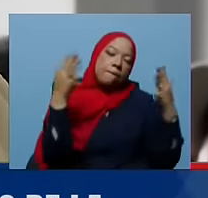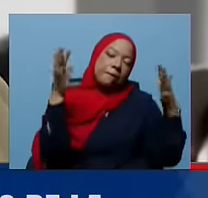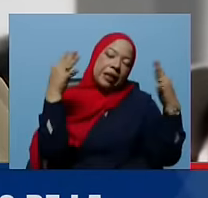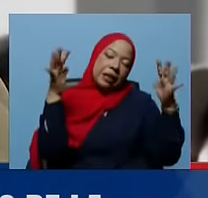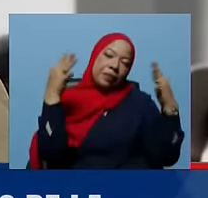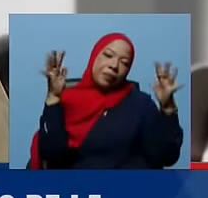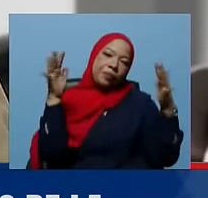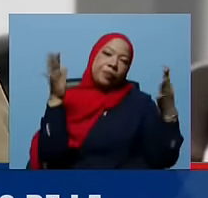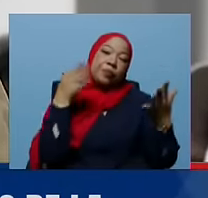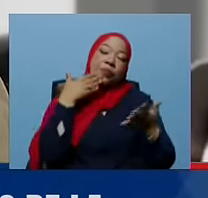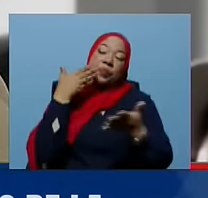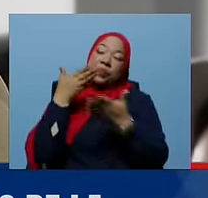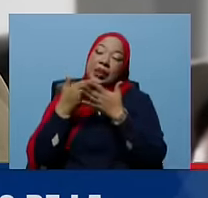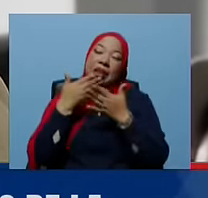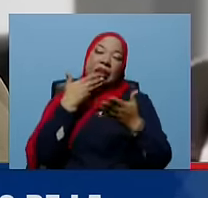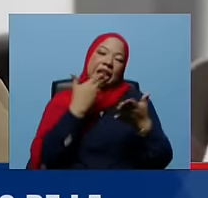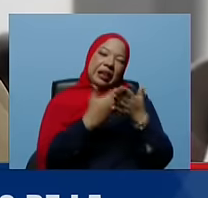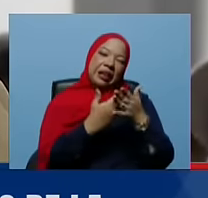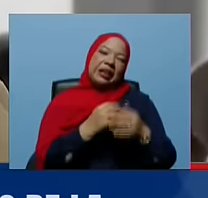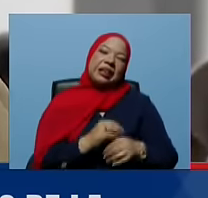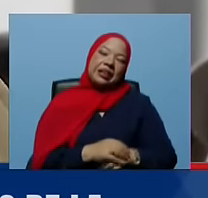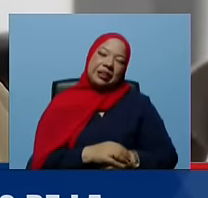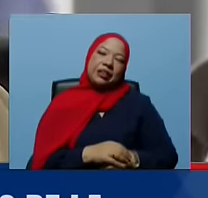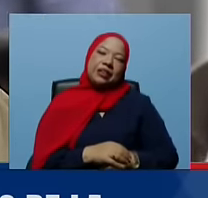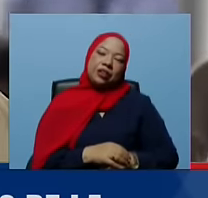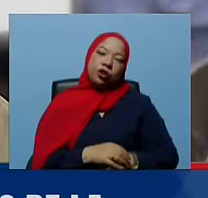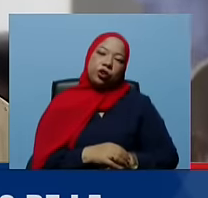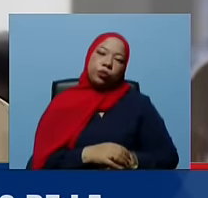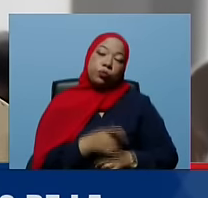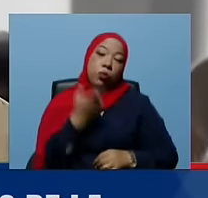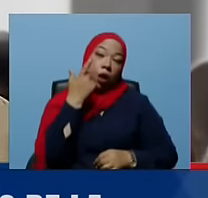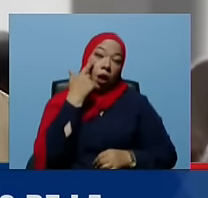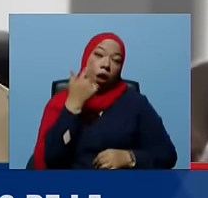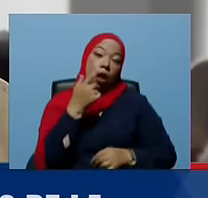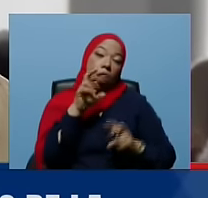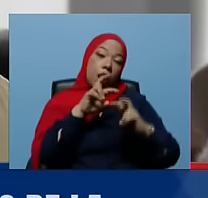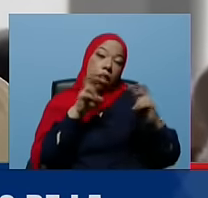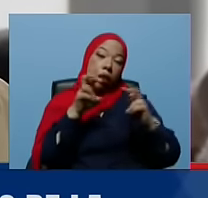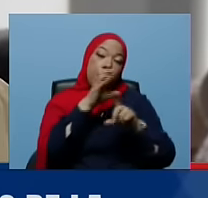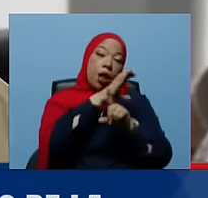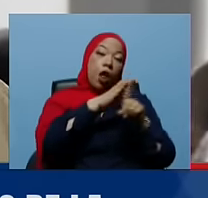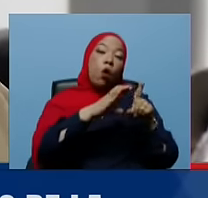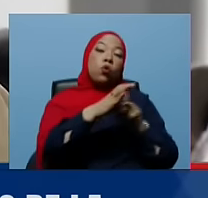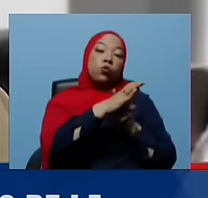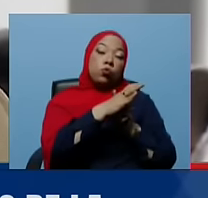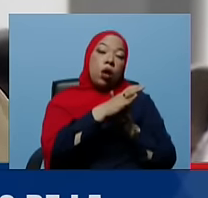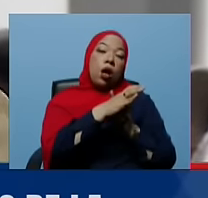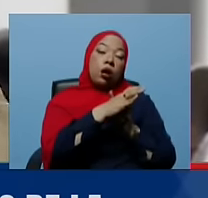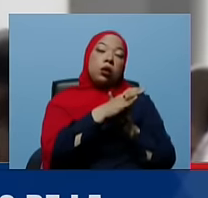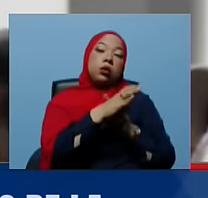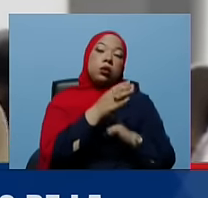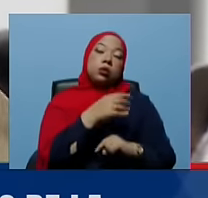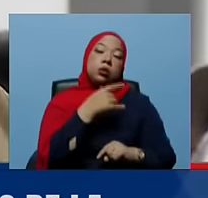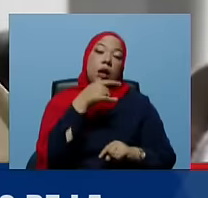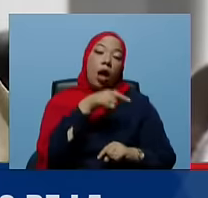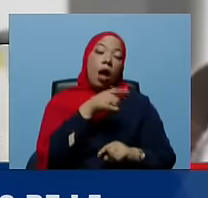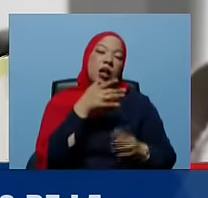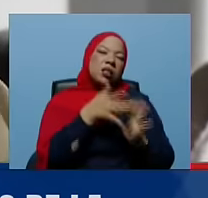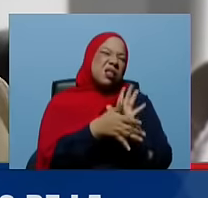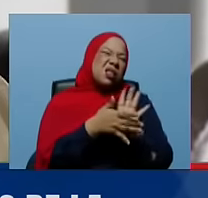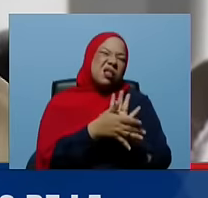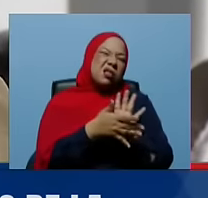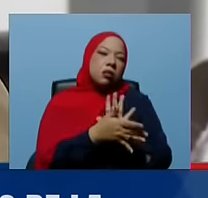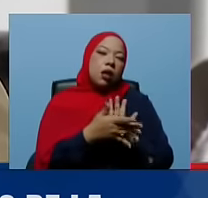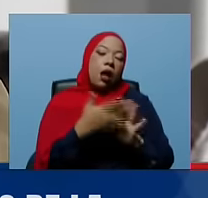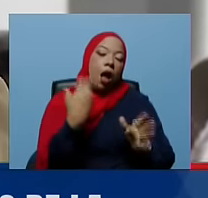Muchas gracias. Para seguir ahondando en el tema, bueno, la cultura hacia